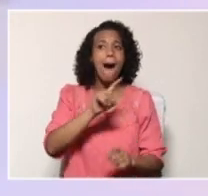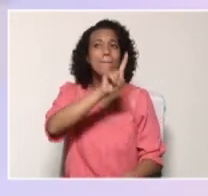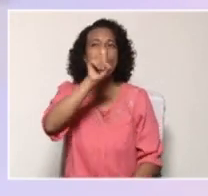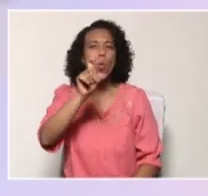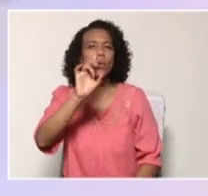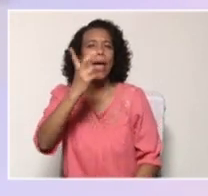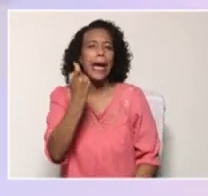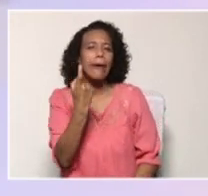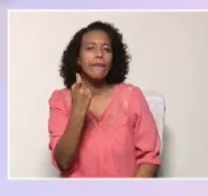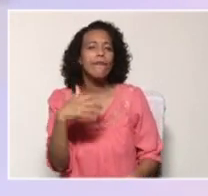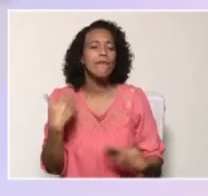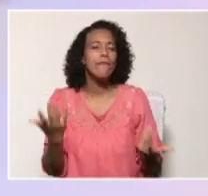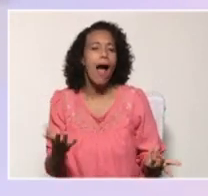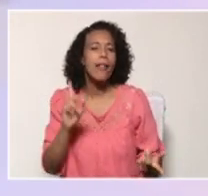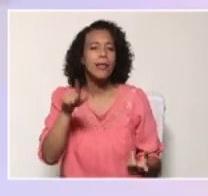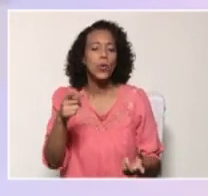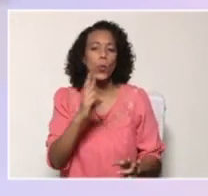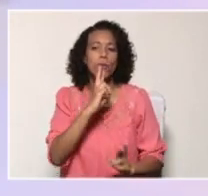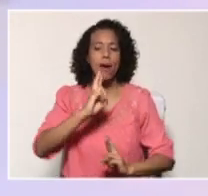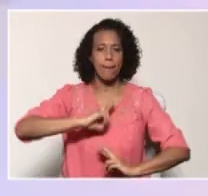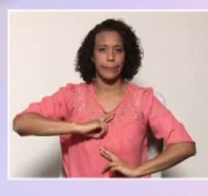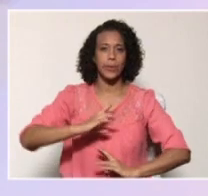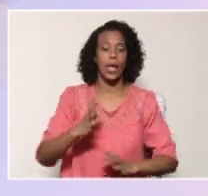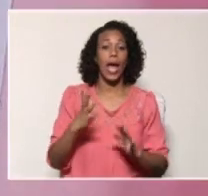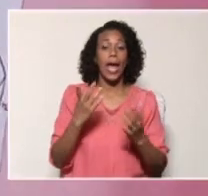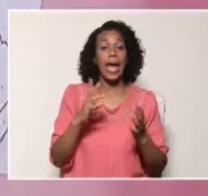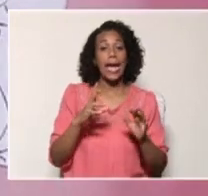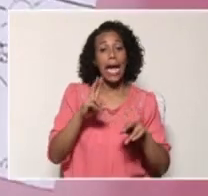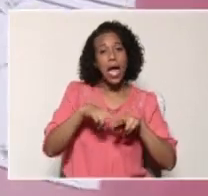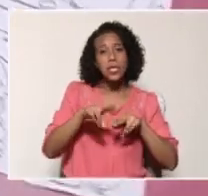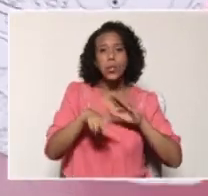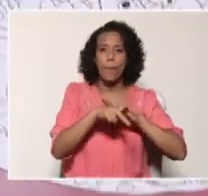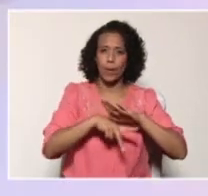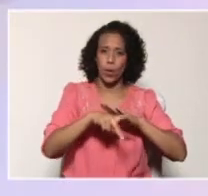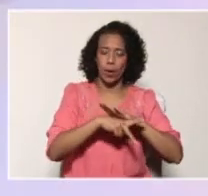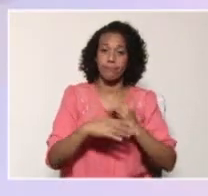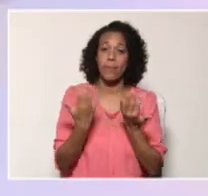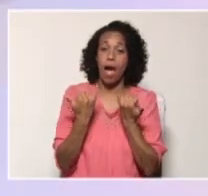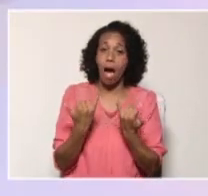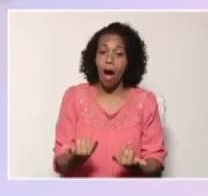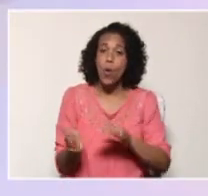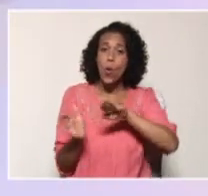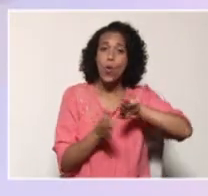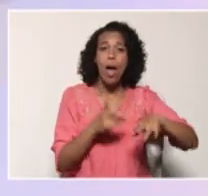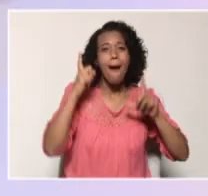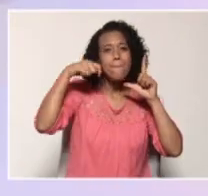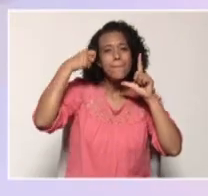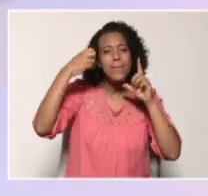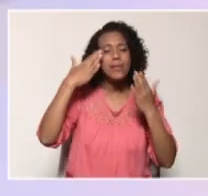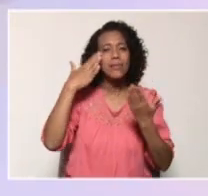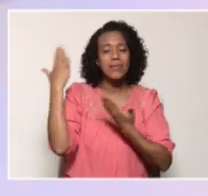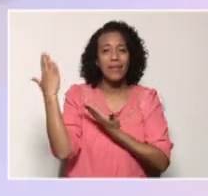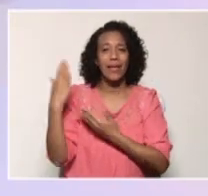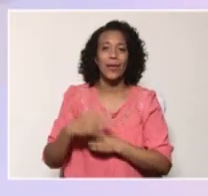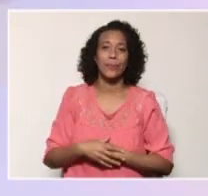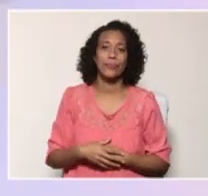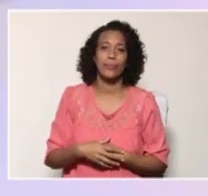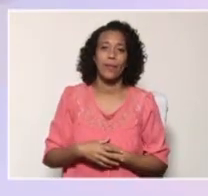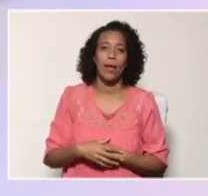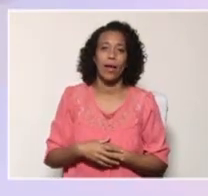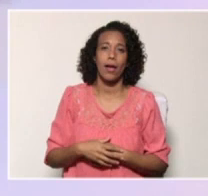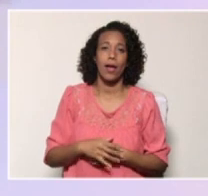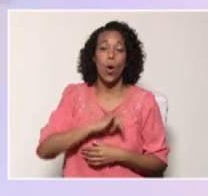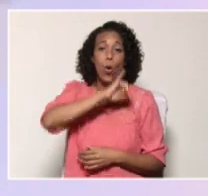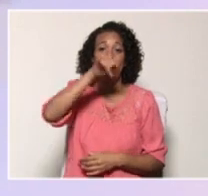acertijos visuales para nuestros niños y niñas ya en edad preescolar. Vámonos entonces a ver un video maravilloso que nos trae nuestro